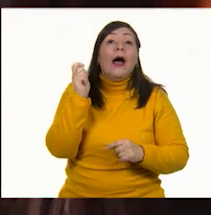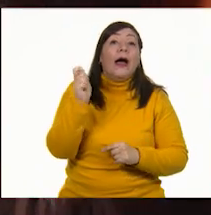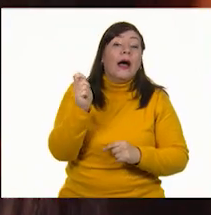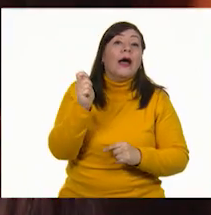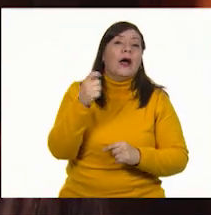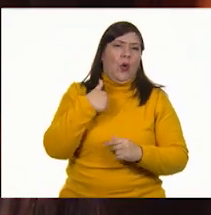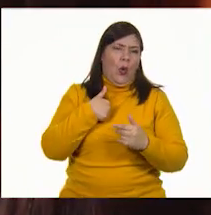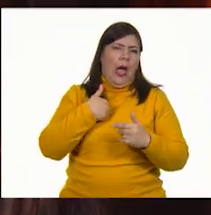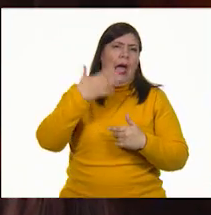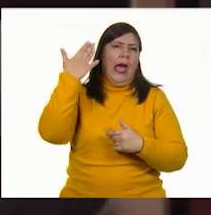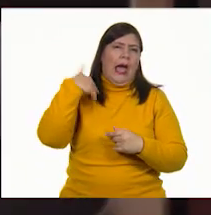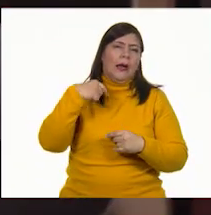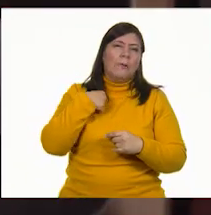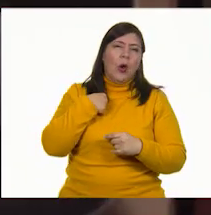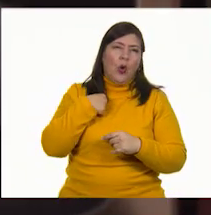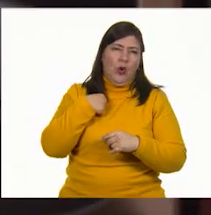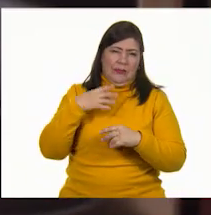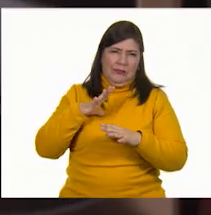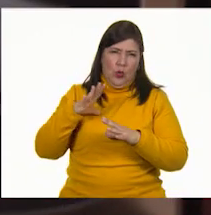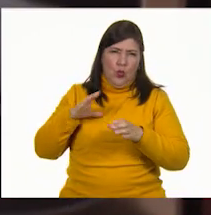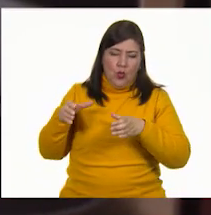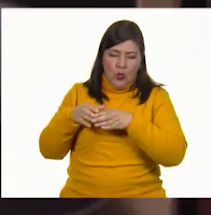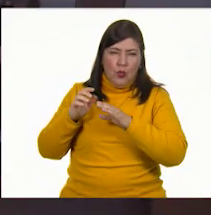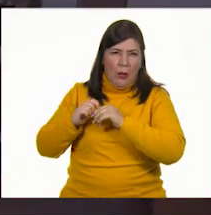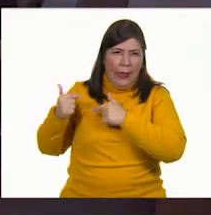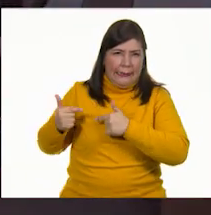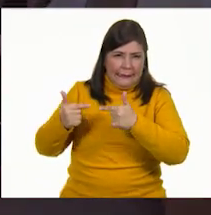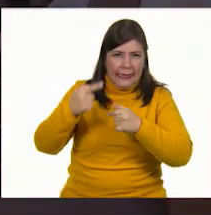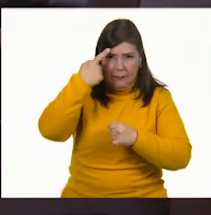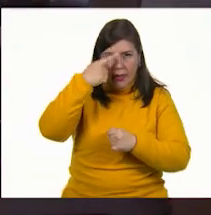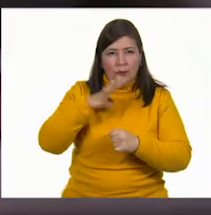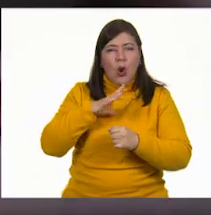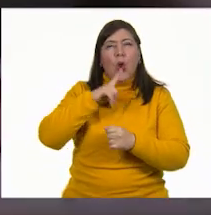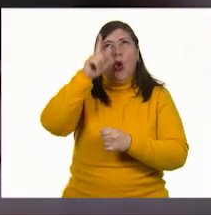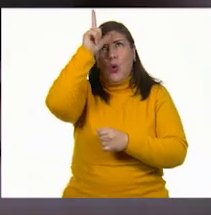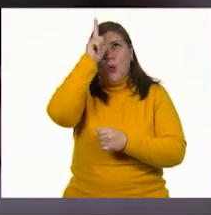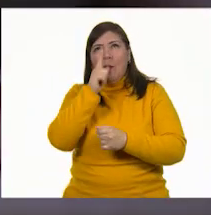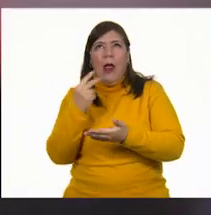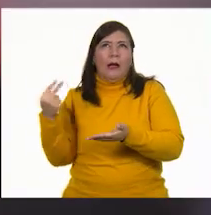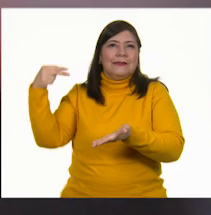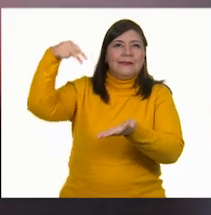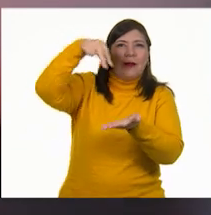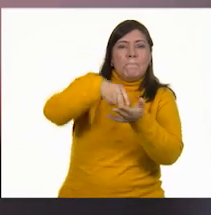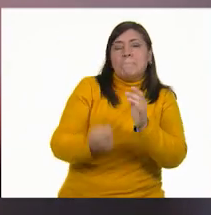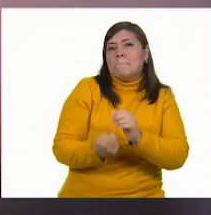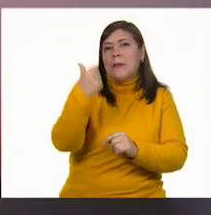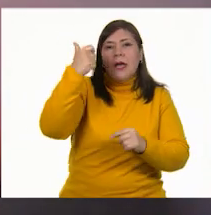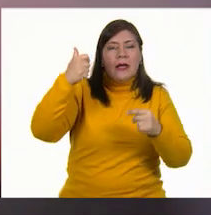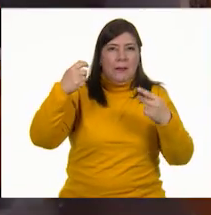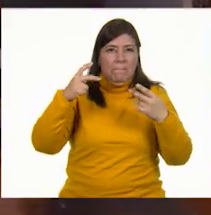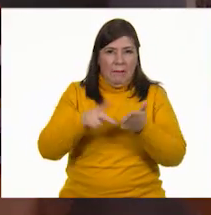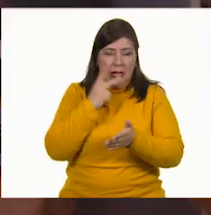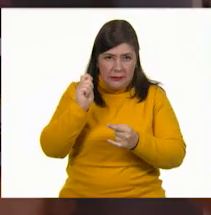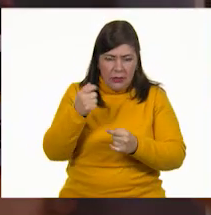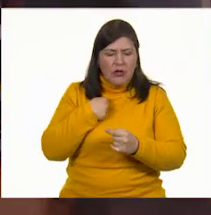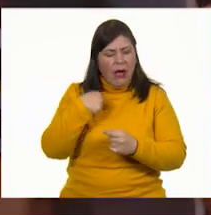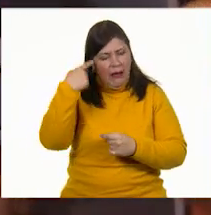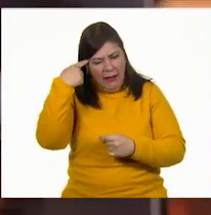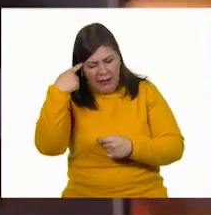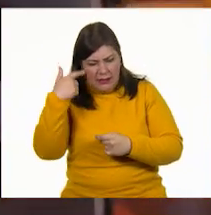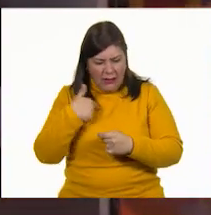de la generación que vio llegar al hombre a la luna, a mí siempre me fascinaba pensar en los secretos que